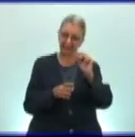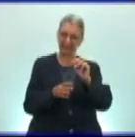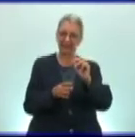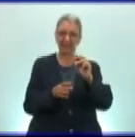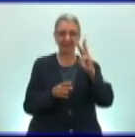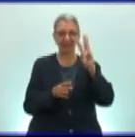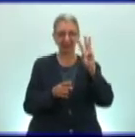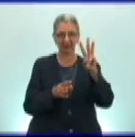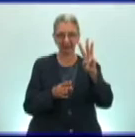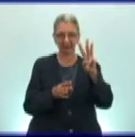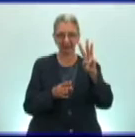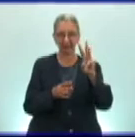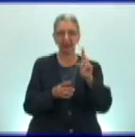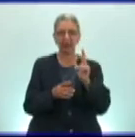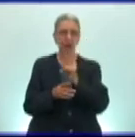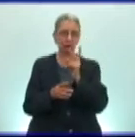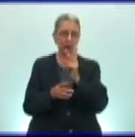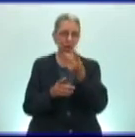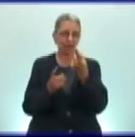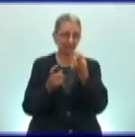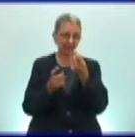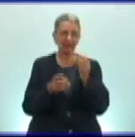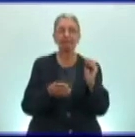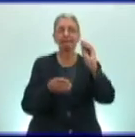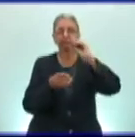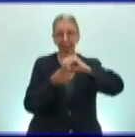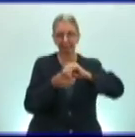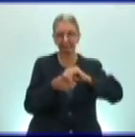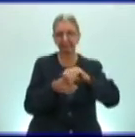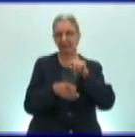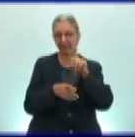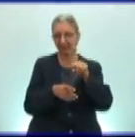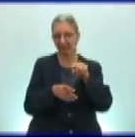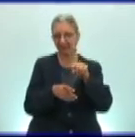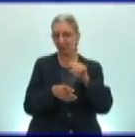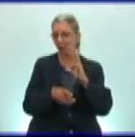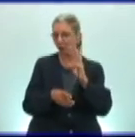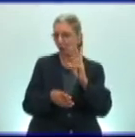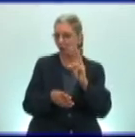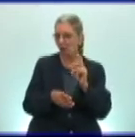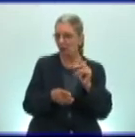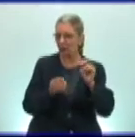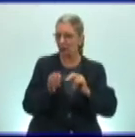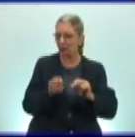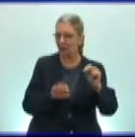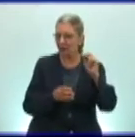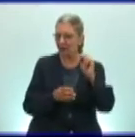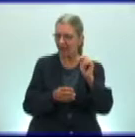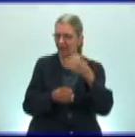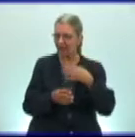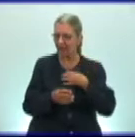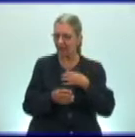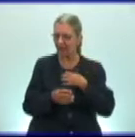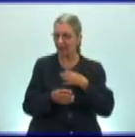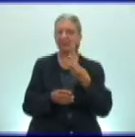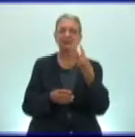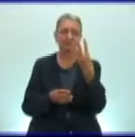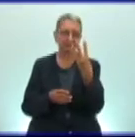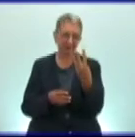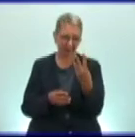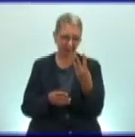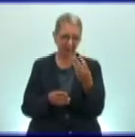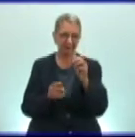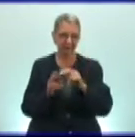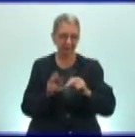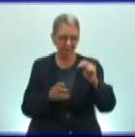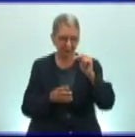tercer nivel de energía. Fíjense que conociendo ya el número atómico de un elemento, la cantidad de